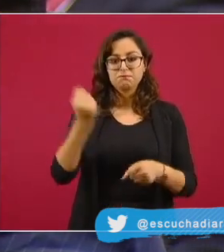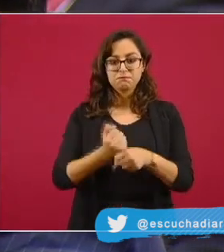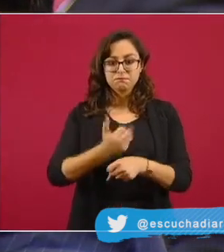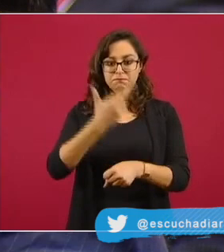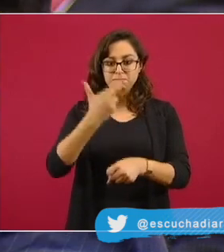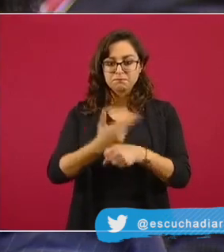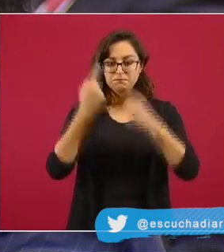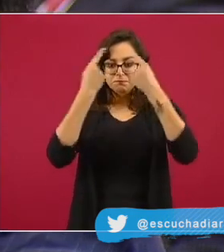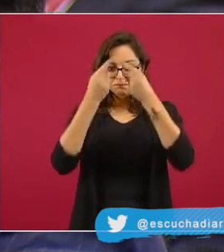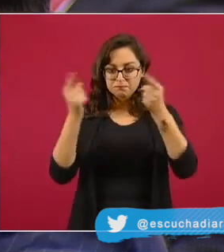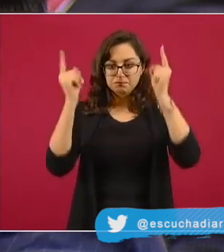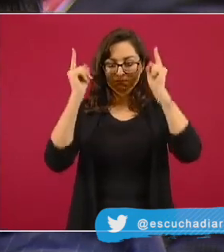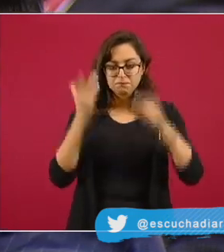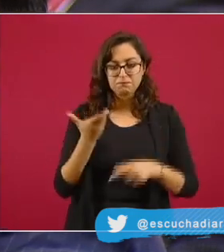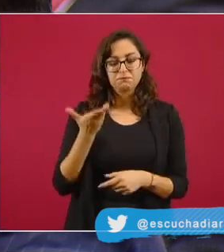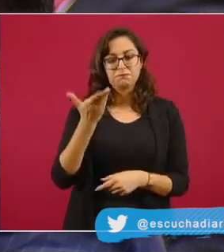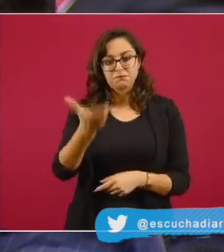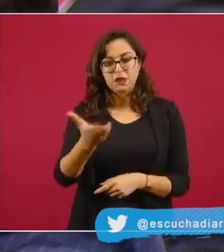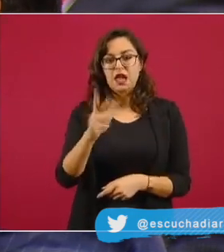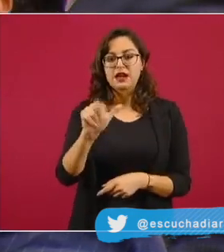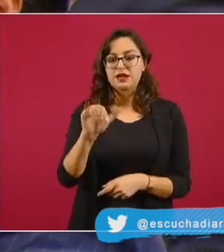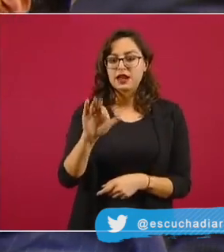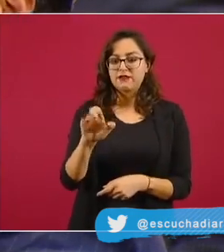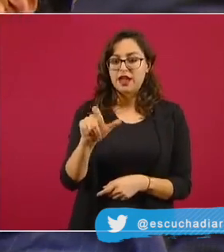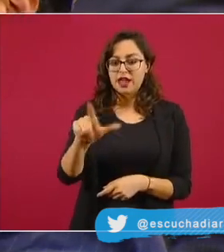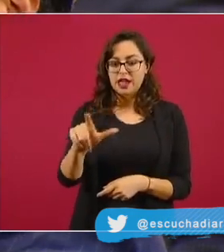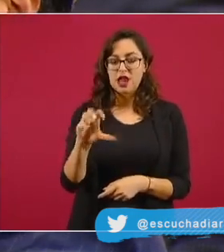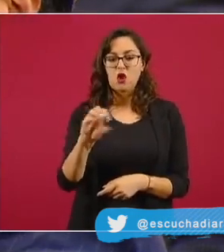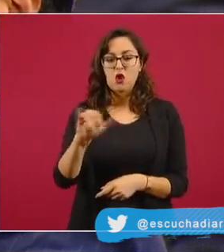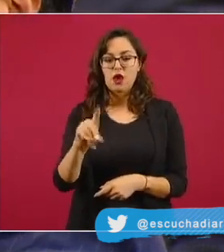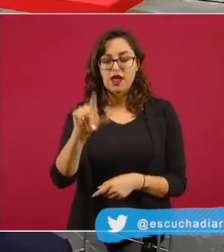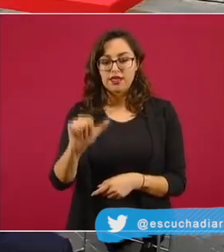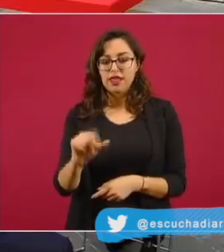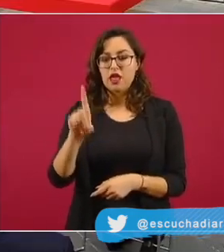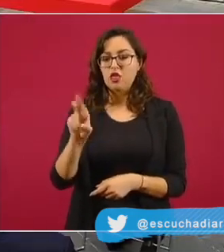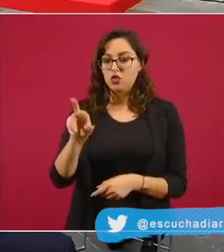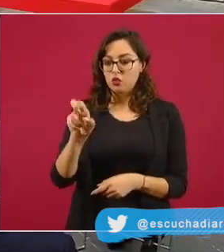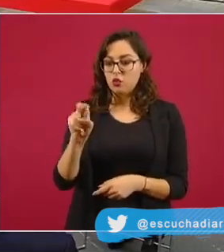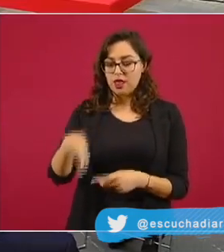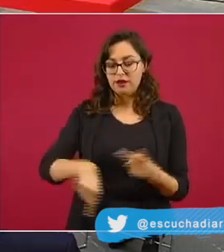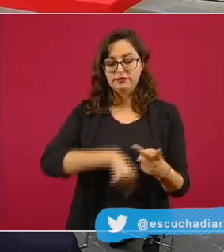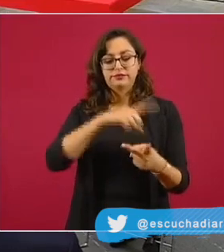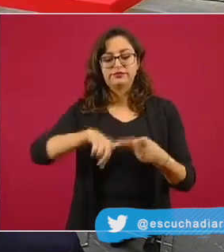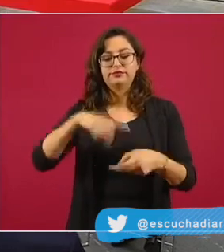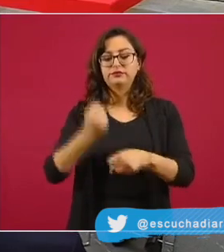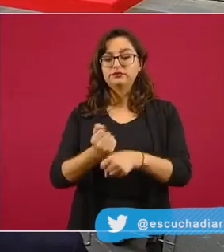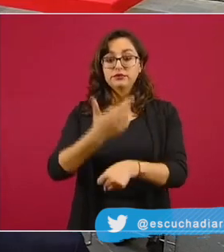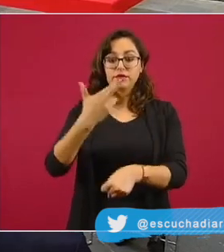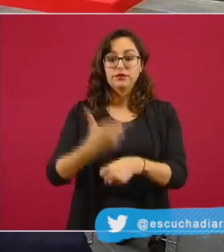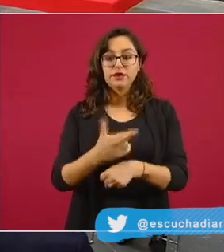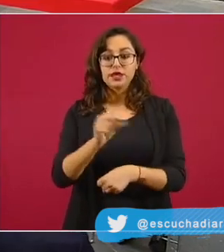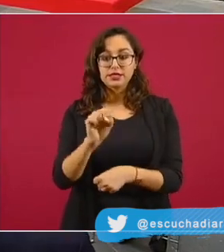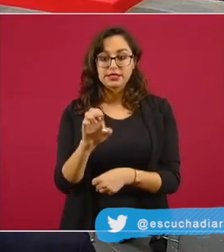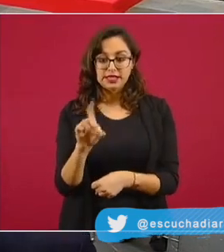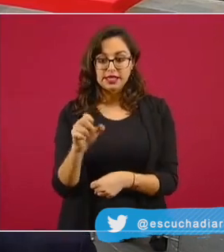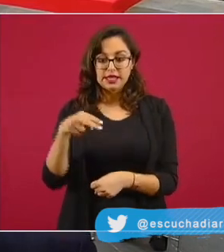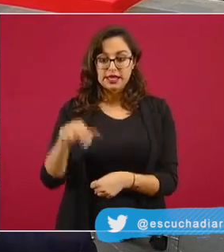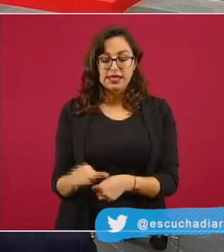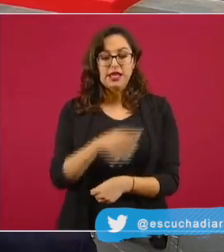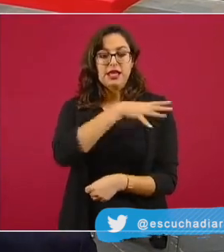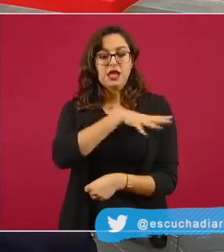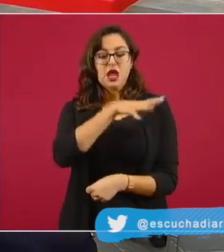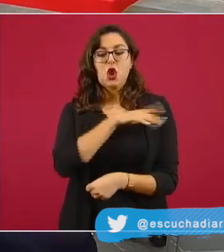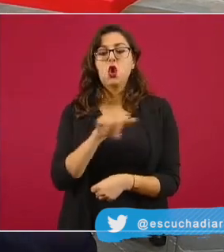almirante José Rafael Ojeda Durán, y al secretario de la Defensa Nacional, general